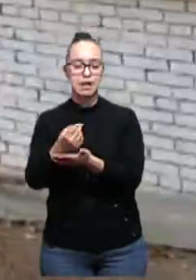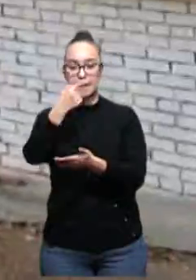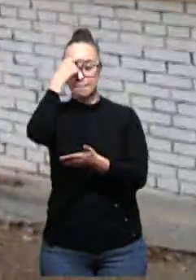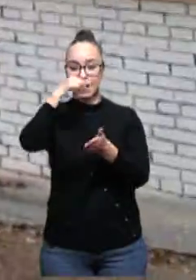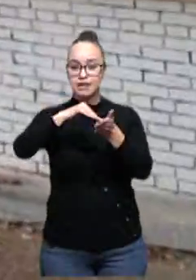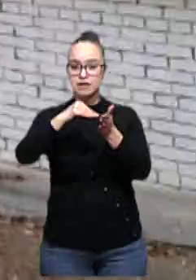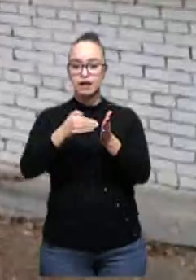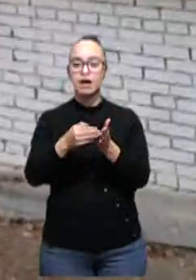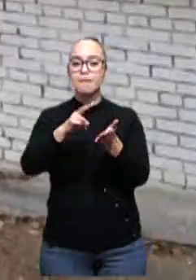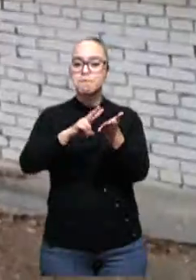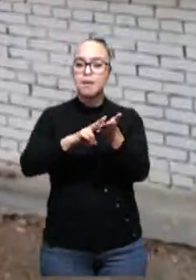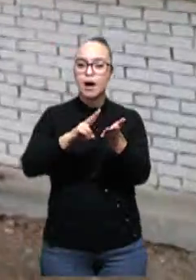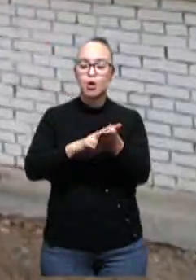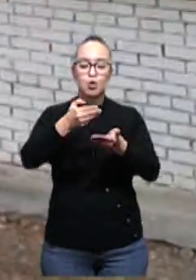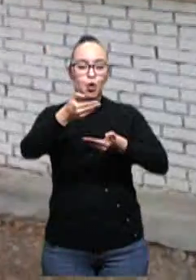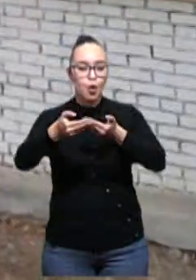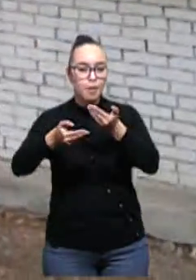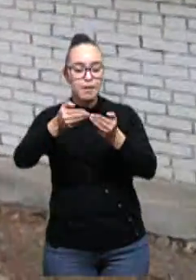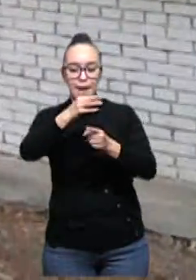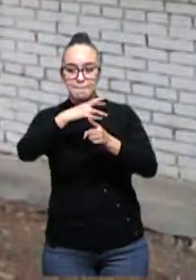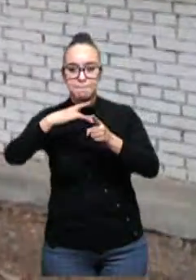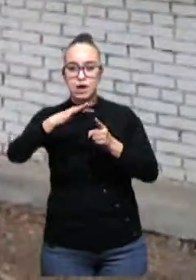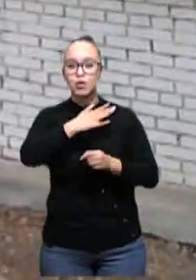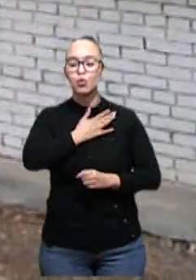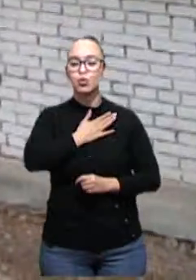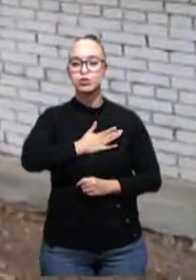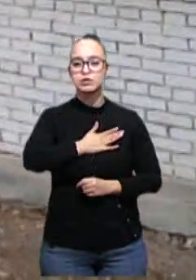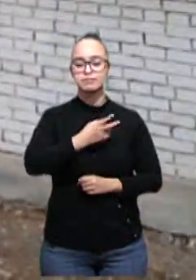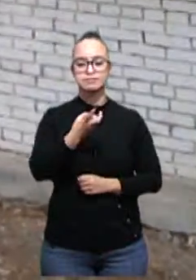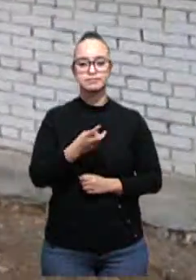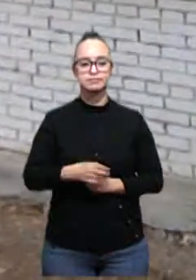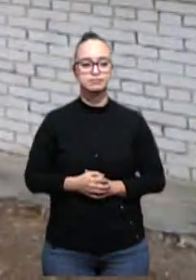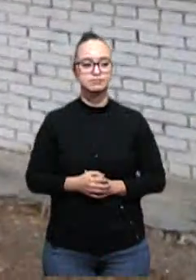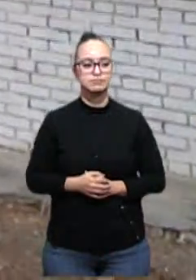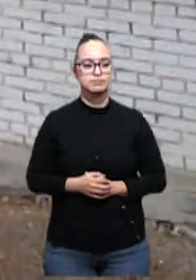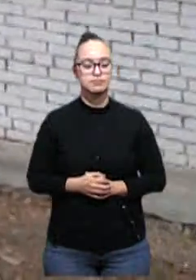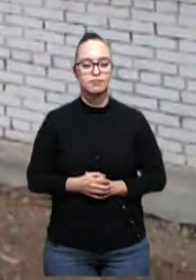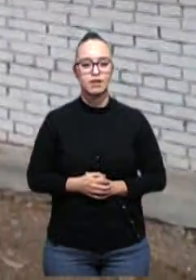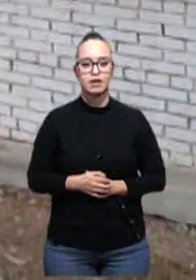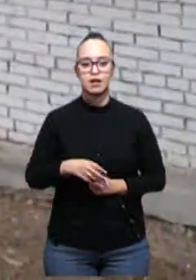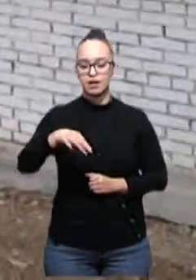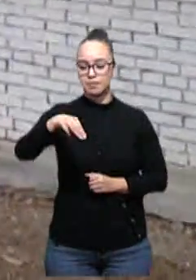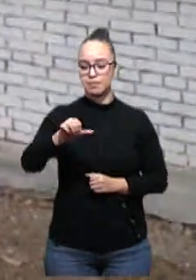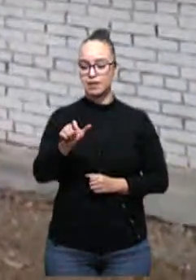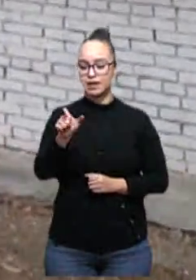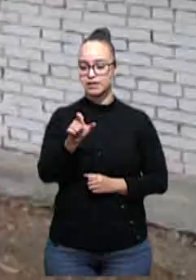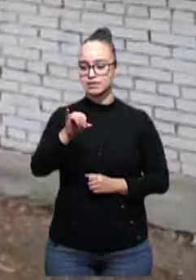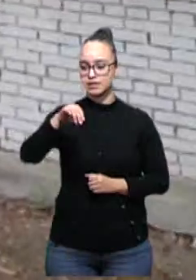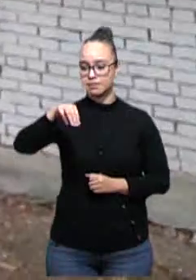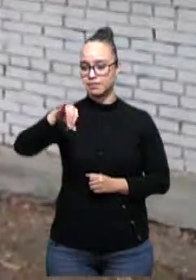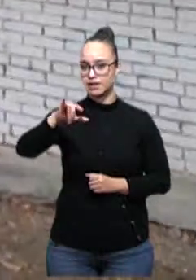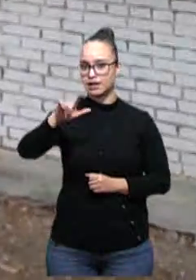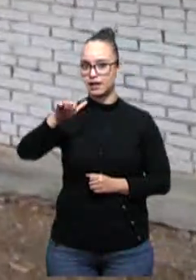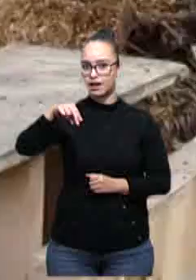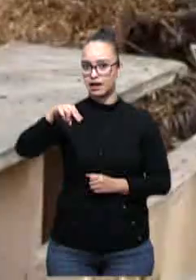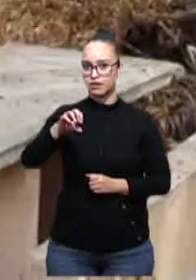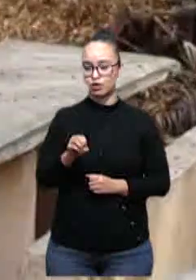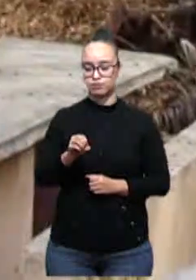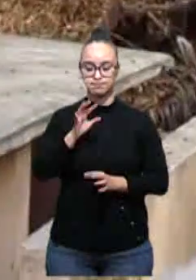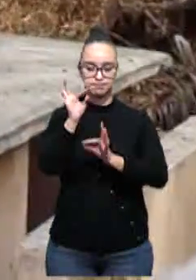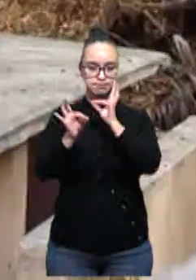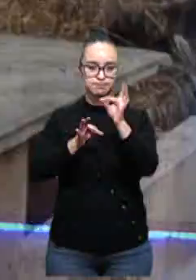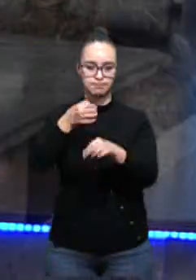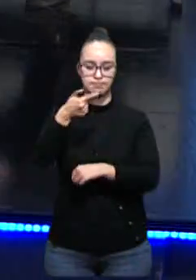de valores, convivencia y entornos de justicia. Con imágenes de Luisiana Rodríguez, Maximiliano Vázquez, Noticieros Canal 7.